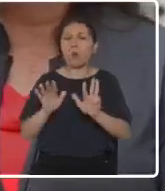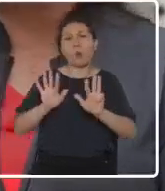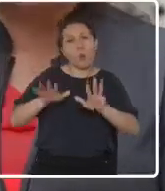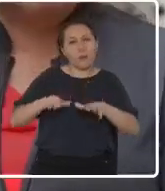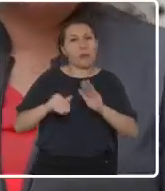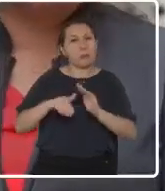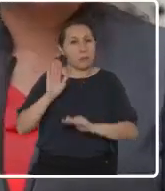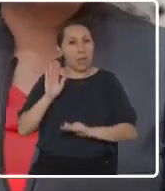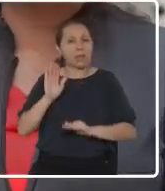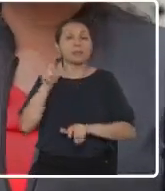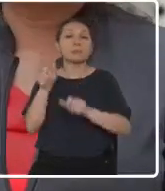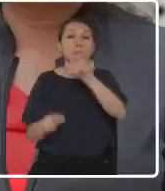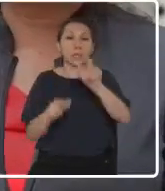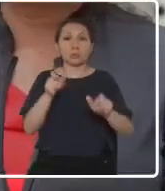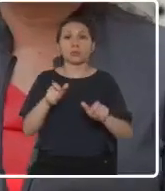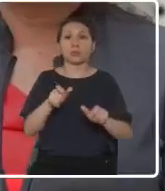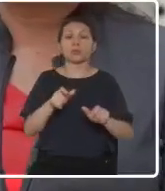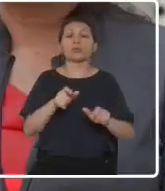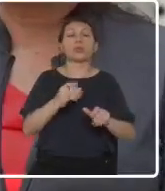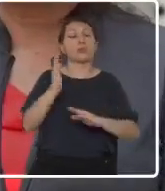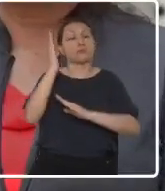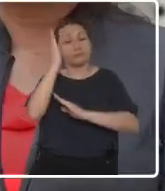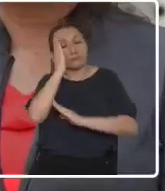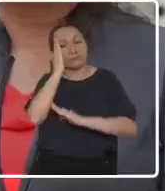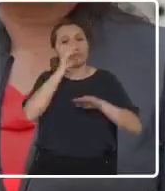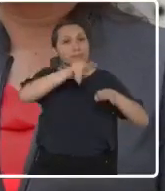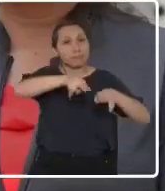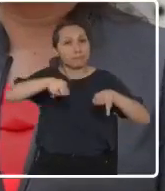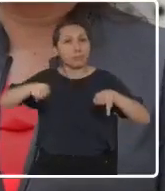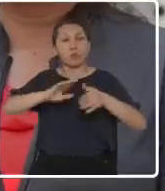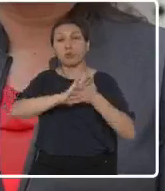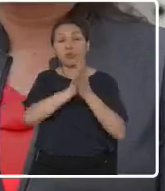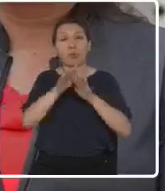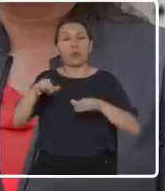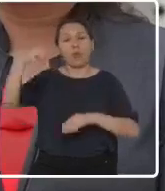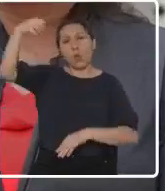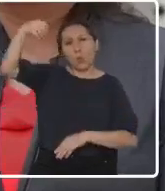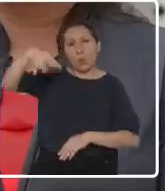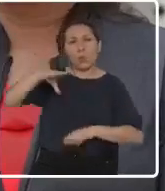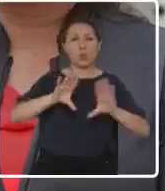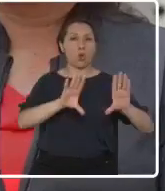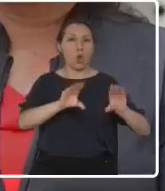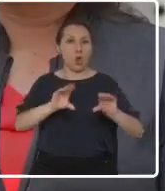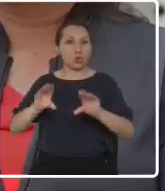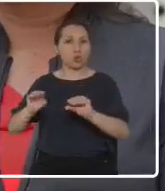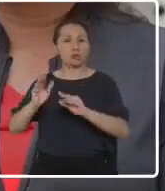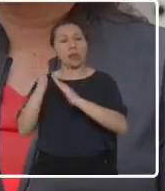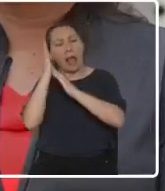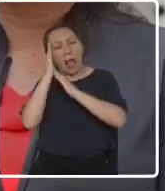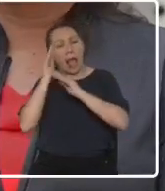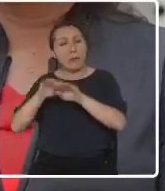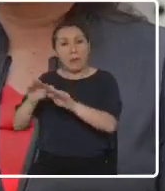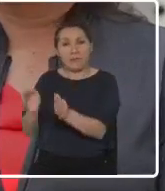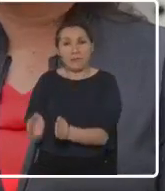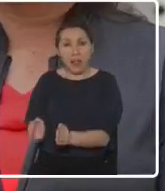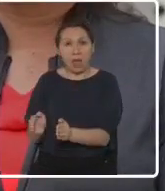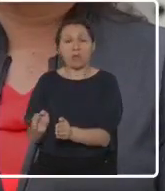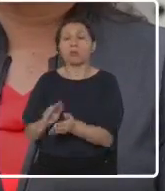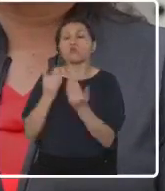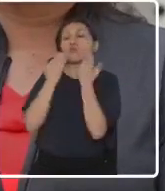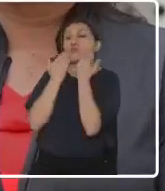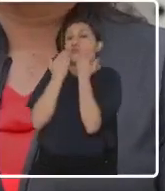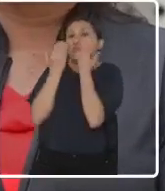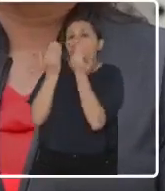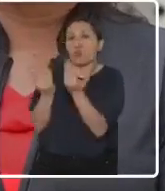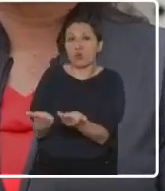un poquito más de 9.000 personas habitando. Y todo el mobiliario, lámparas, colchones, camas, veladores, va a ser